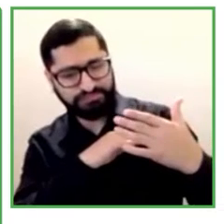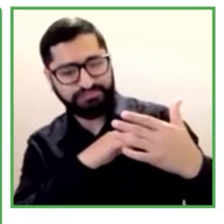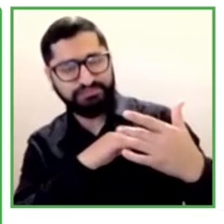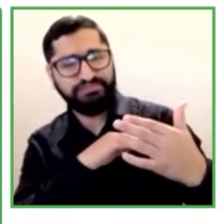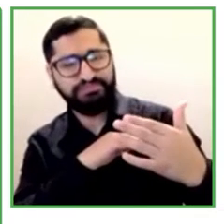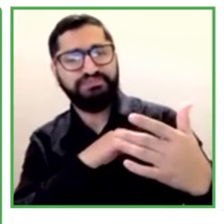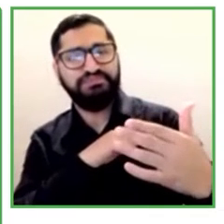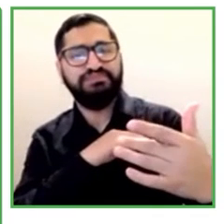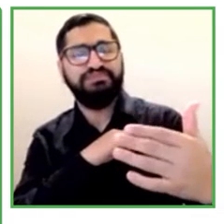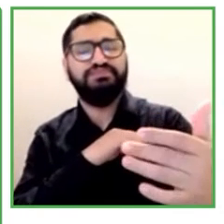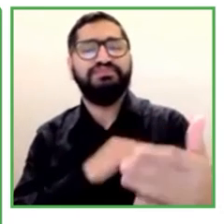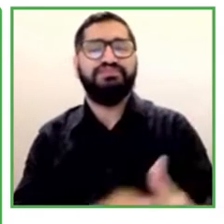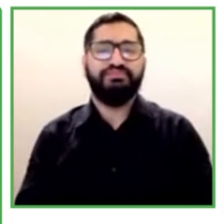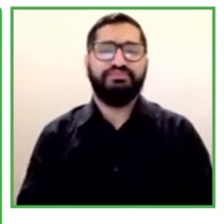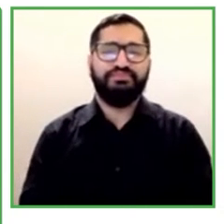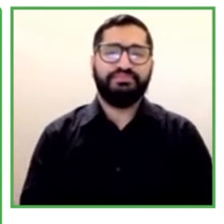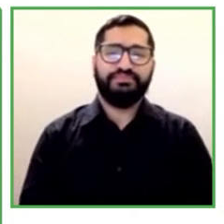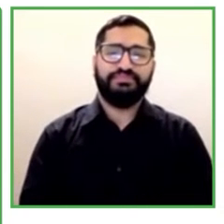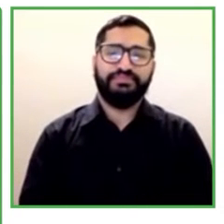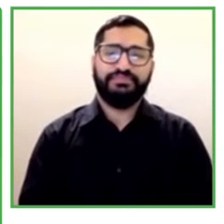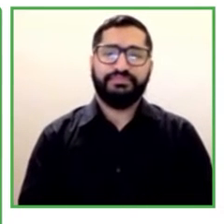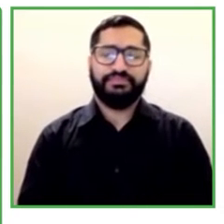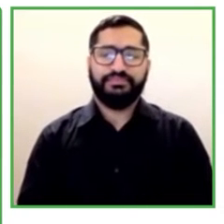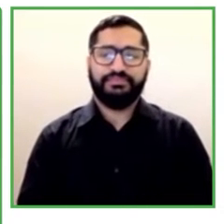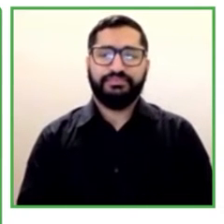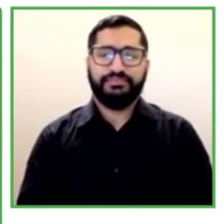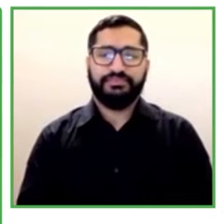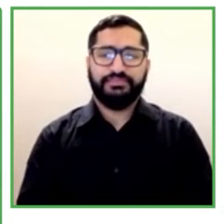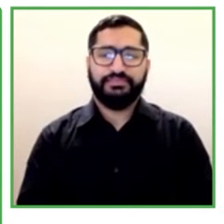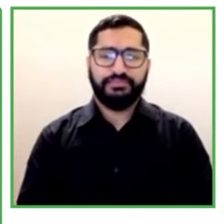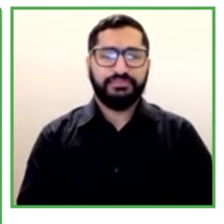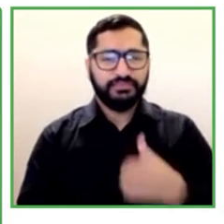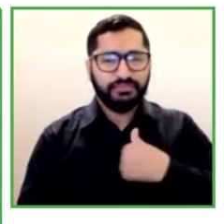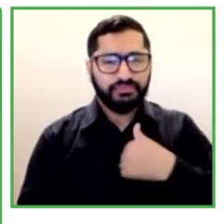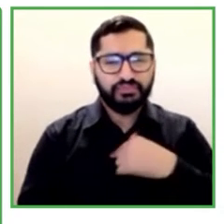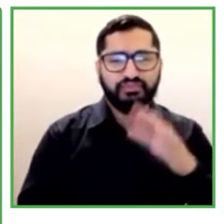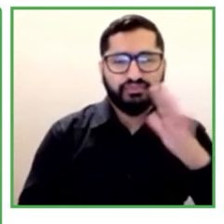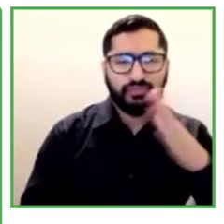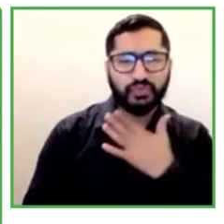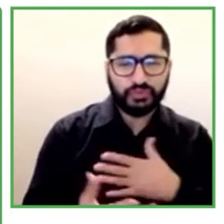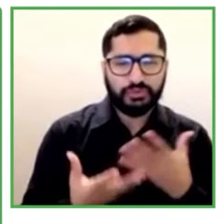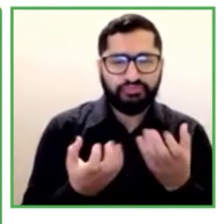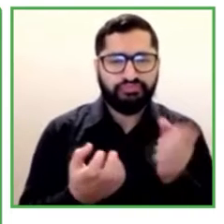de la inclusión. La diversidad se trata de con quién estamos trabajando.